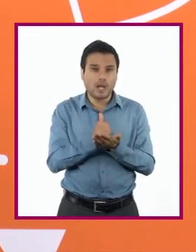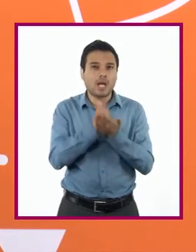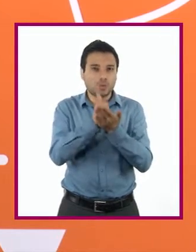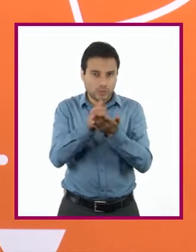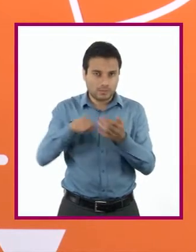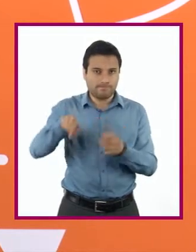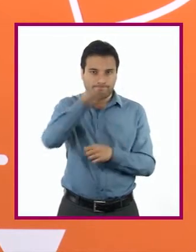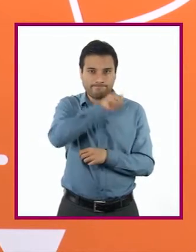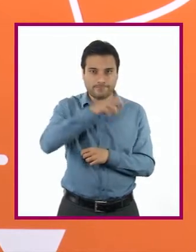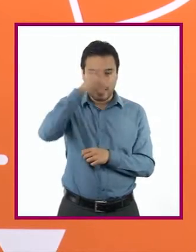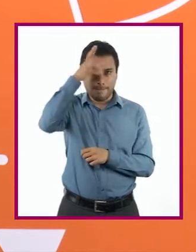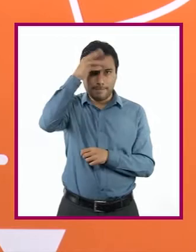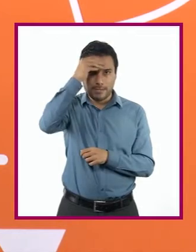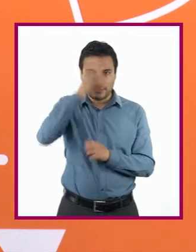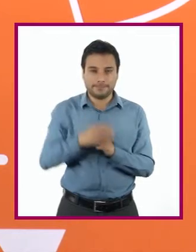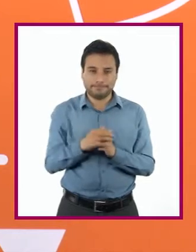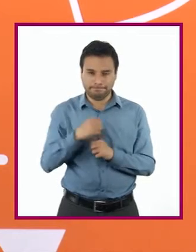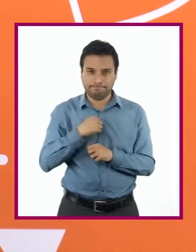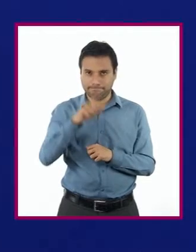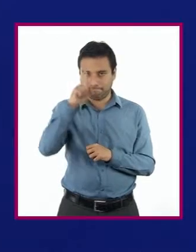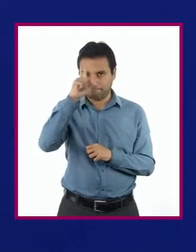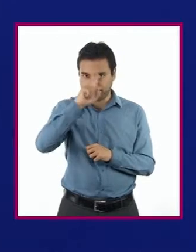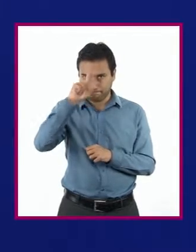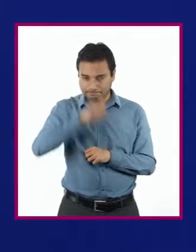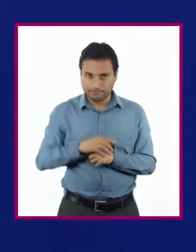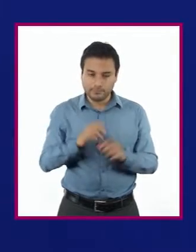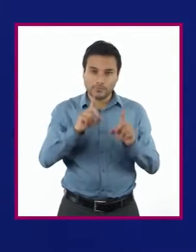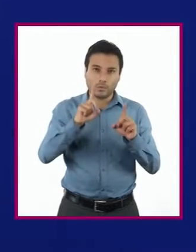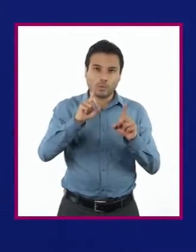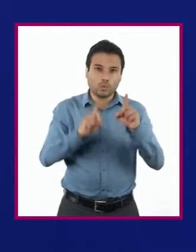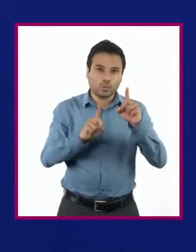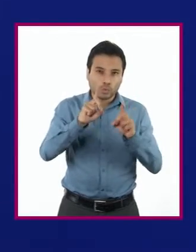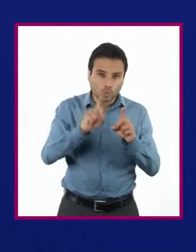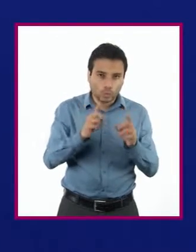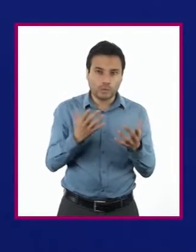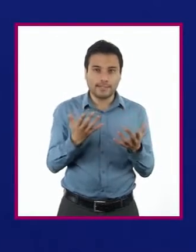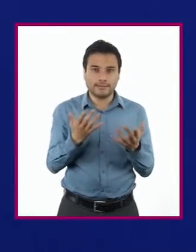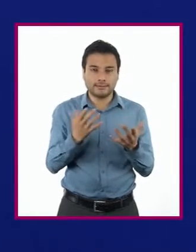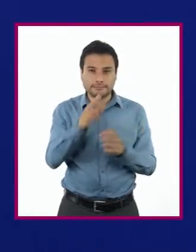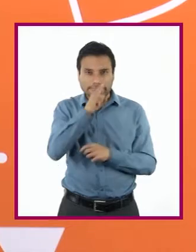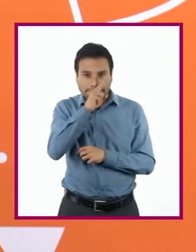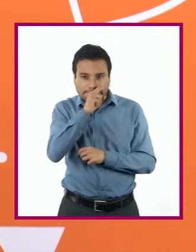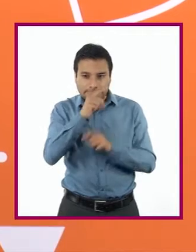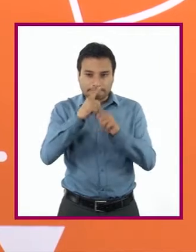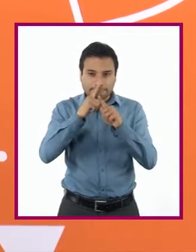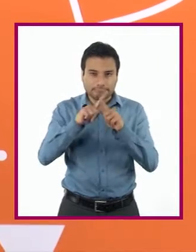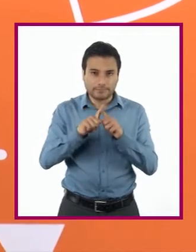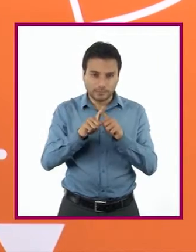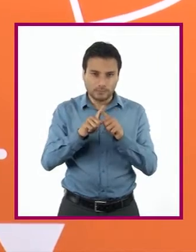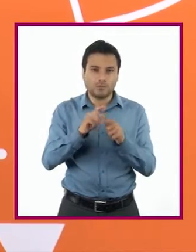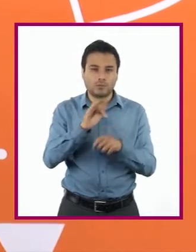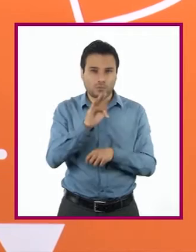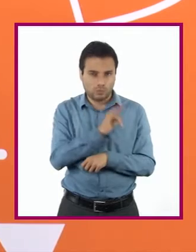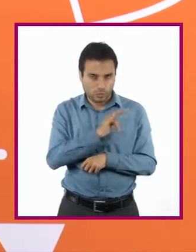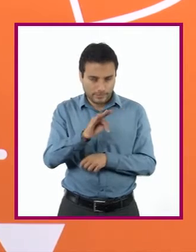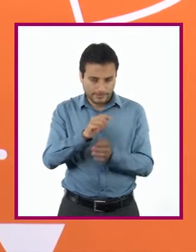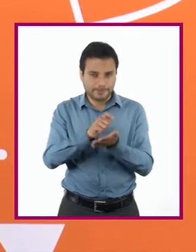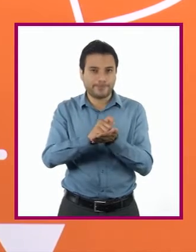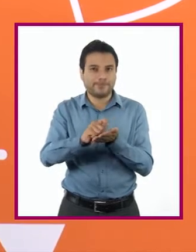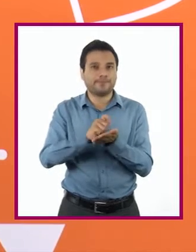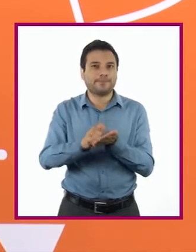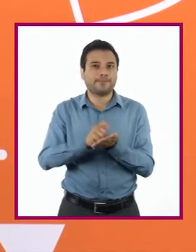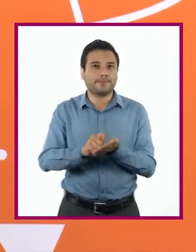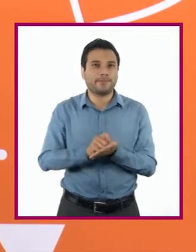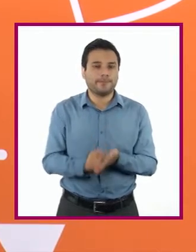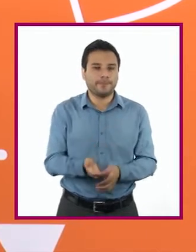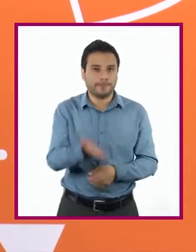conocimiento. Les recomiendo llevar un registro de las dudas e inquietudes o dificultades que surjan durante